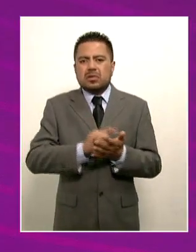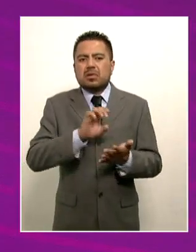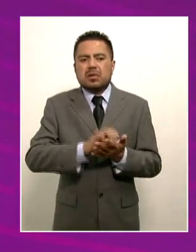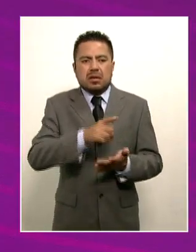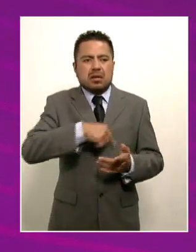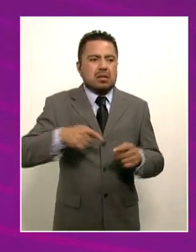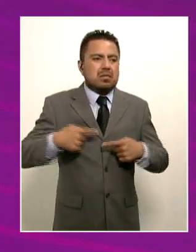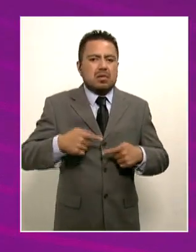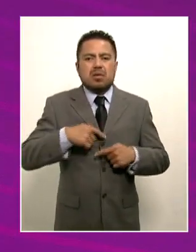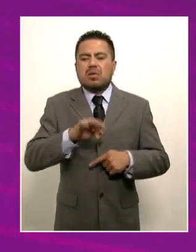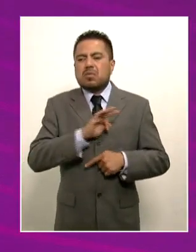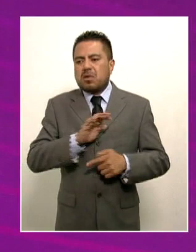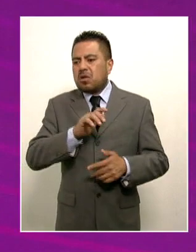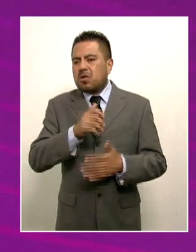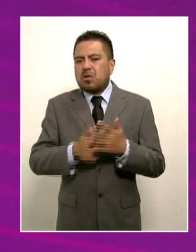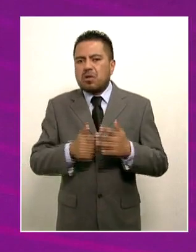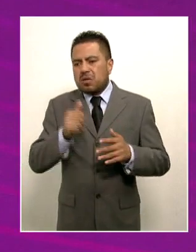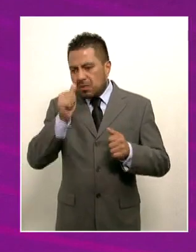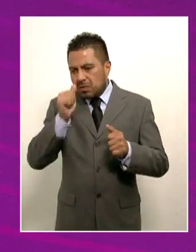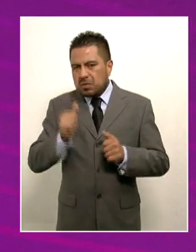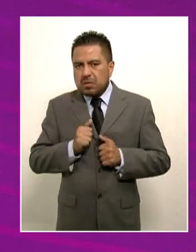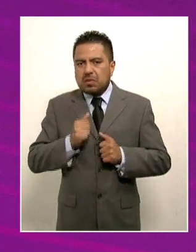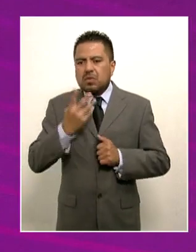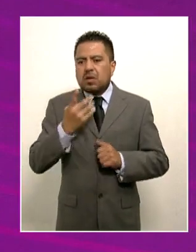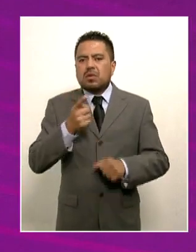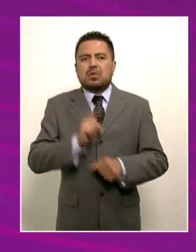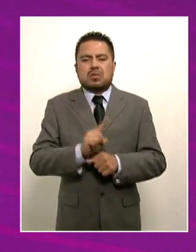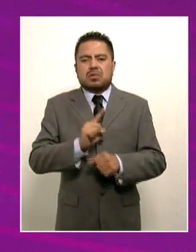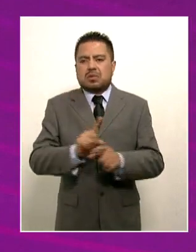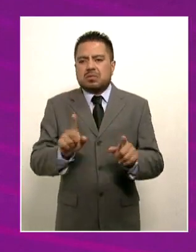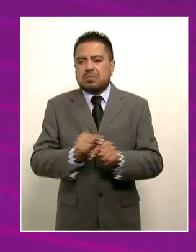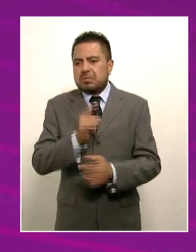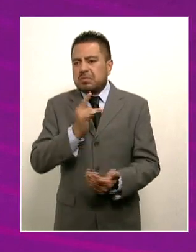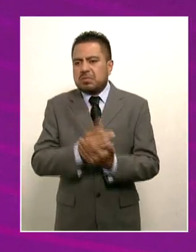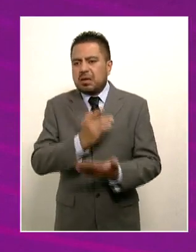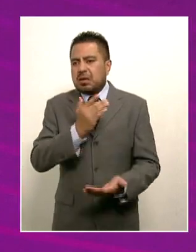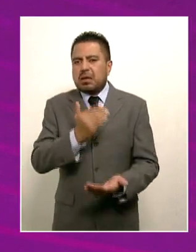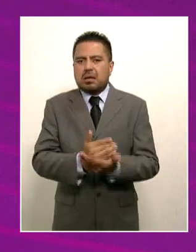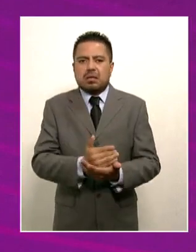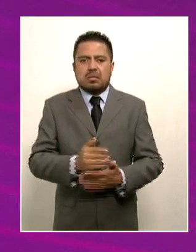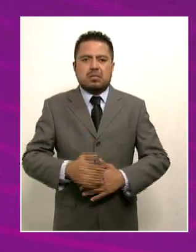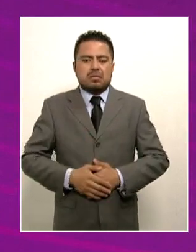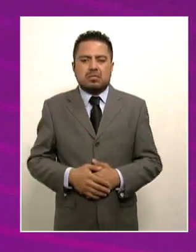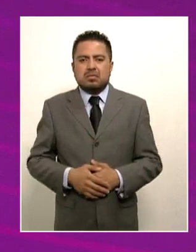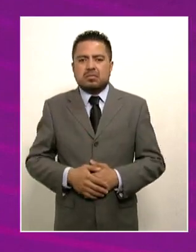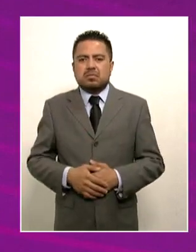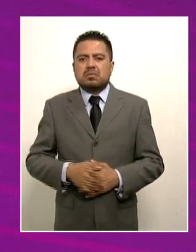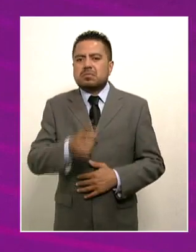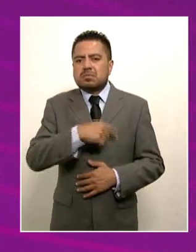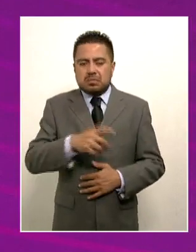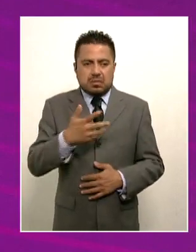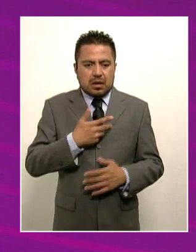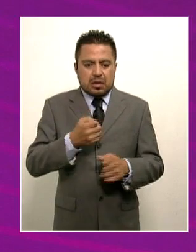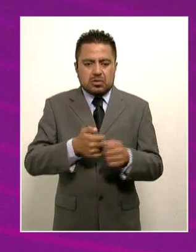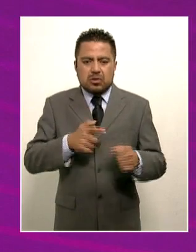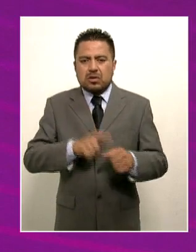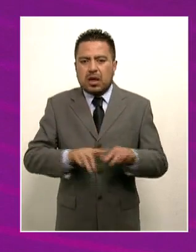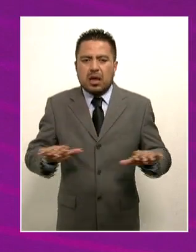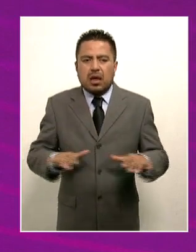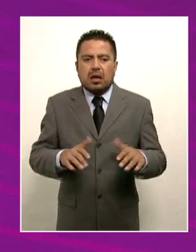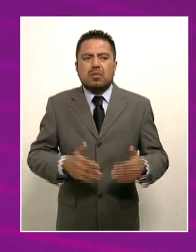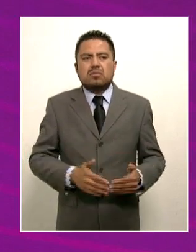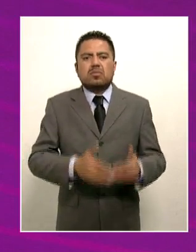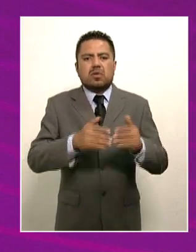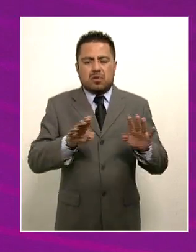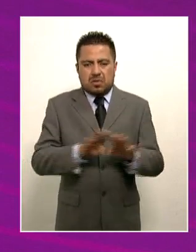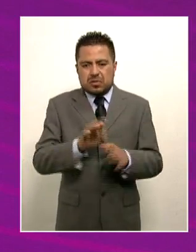con discapacidad puede contratar un asistente personal por 4 días y ya, ¿no? Y bueno, si tienes una sociedad llena de muros, como la